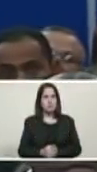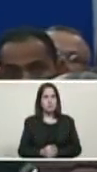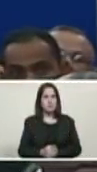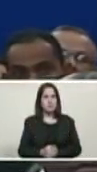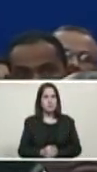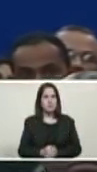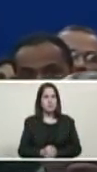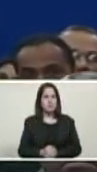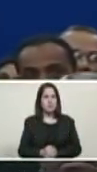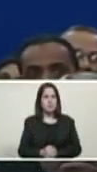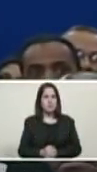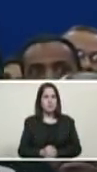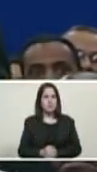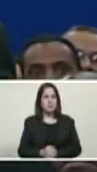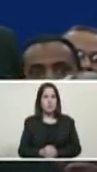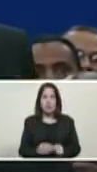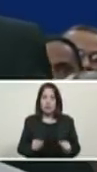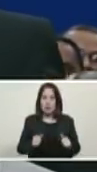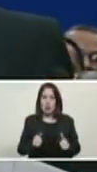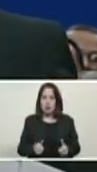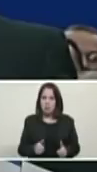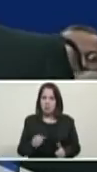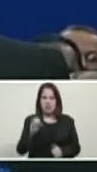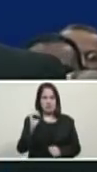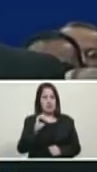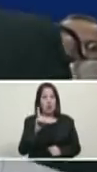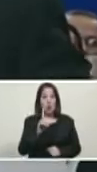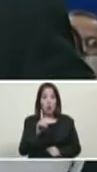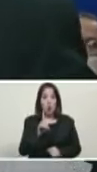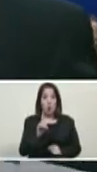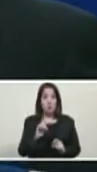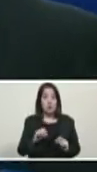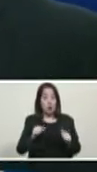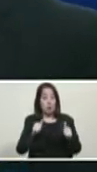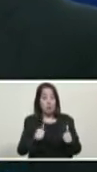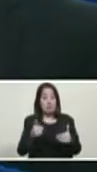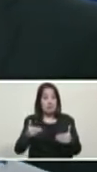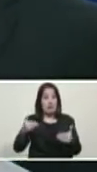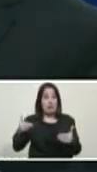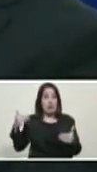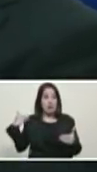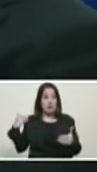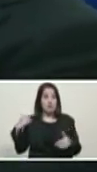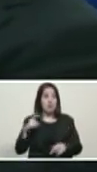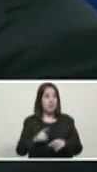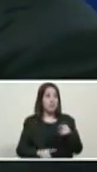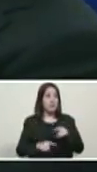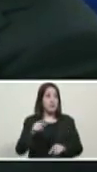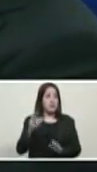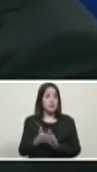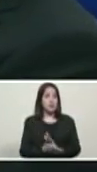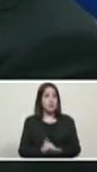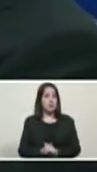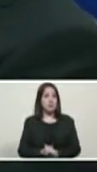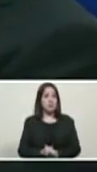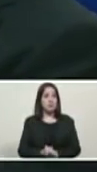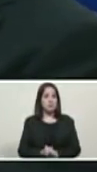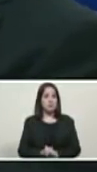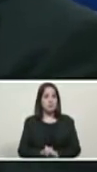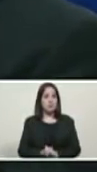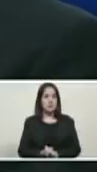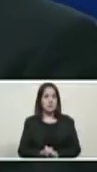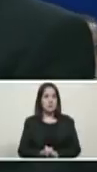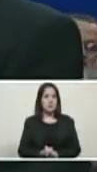comienzo se parte de cero se parte de los precedentes comienzos que hubo y se debe nutrir presidente de un